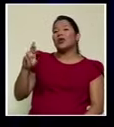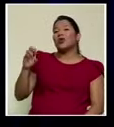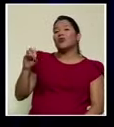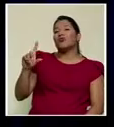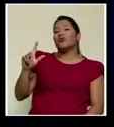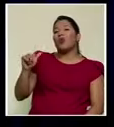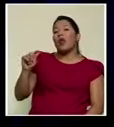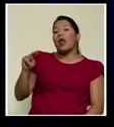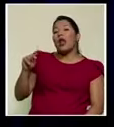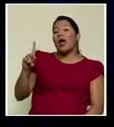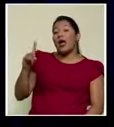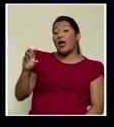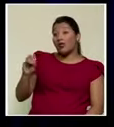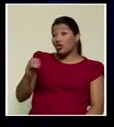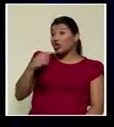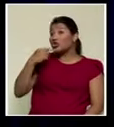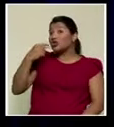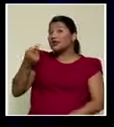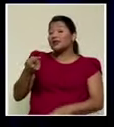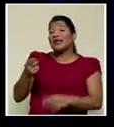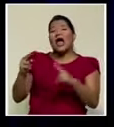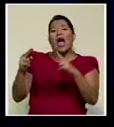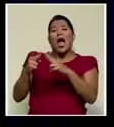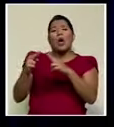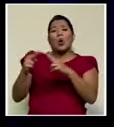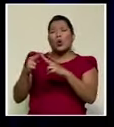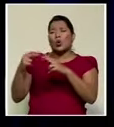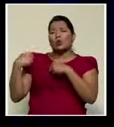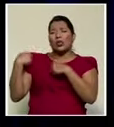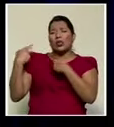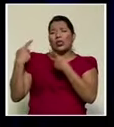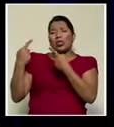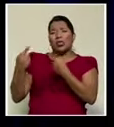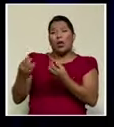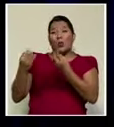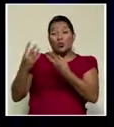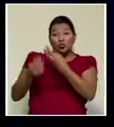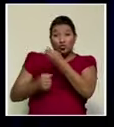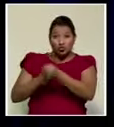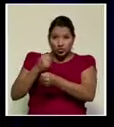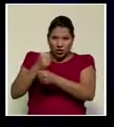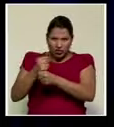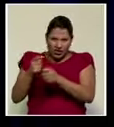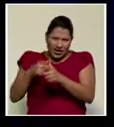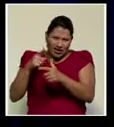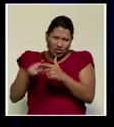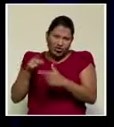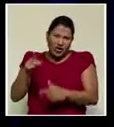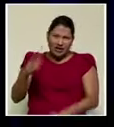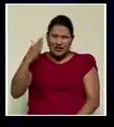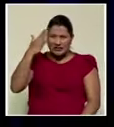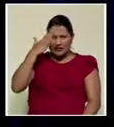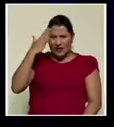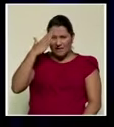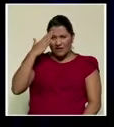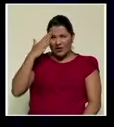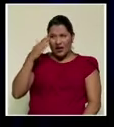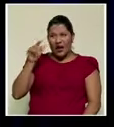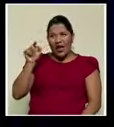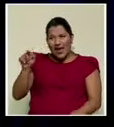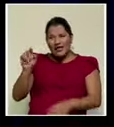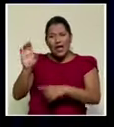cito textualmente, durante décadas de cariño y amistad, conocía que efectivamente era cuñada